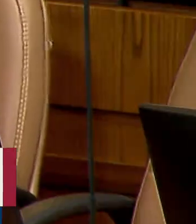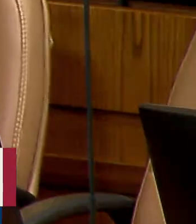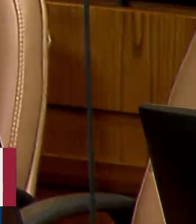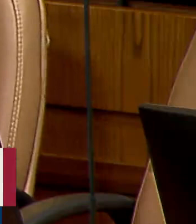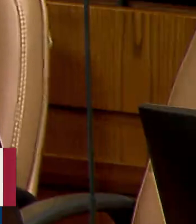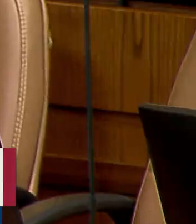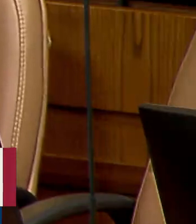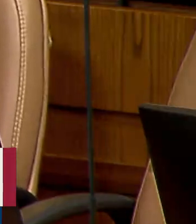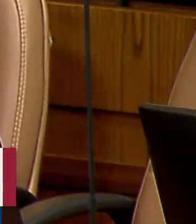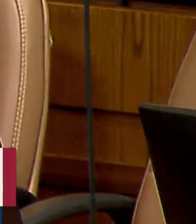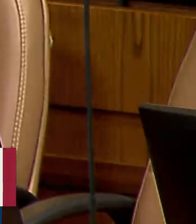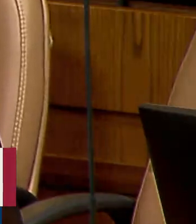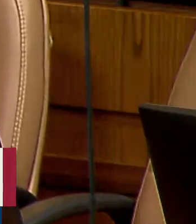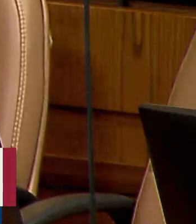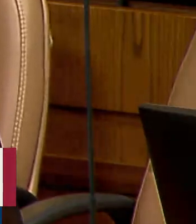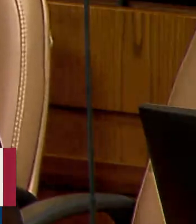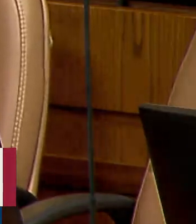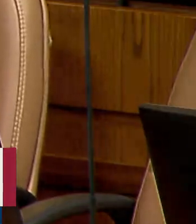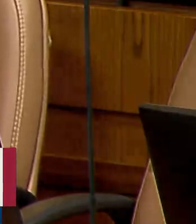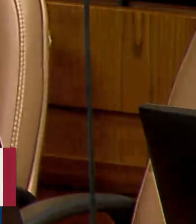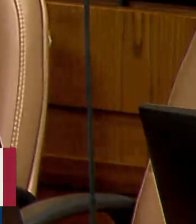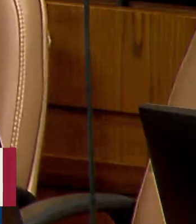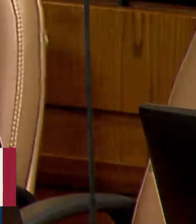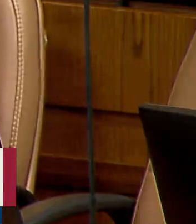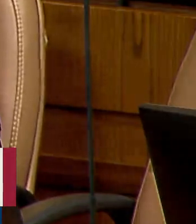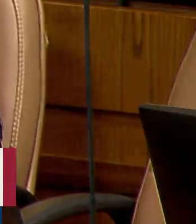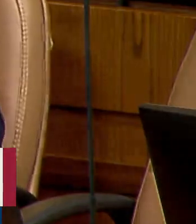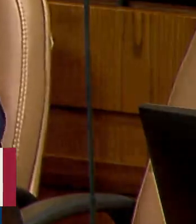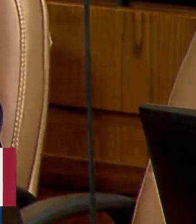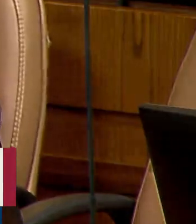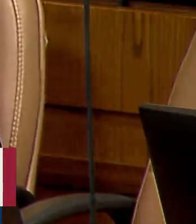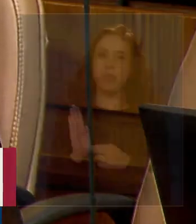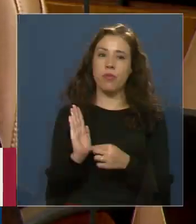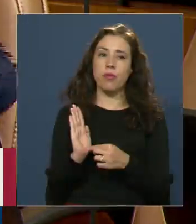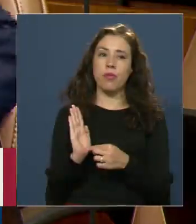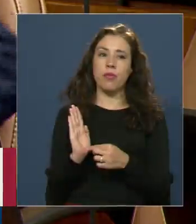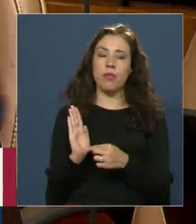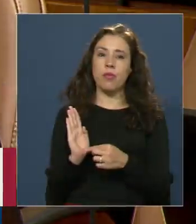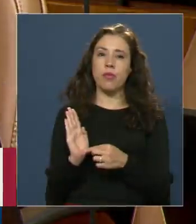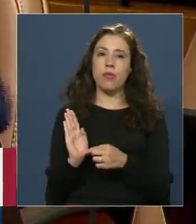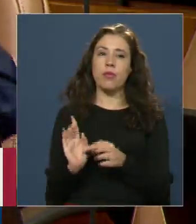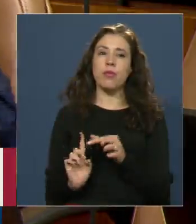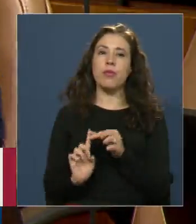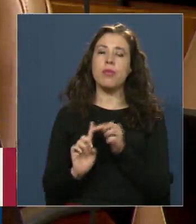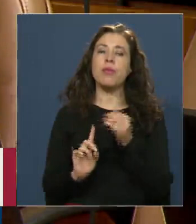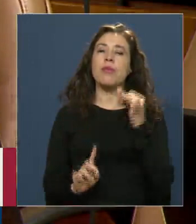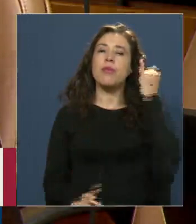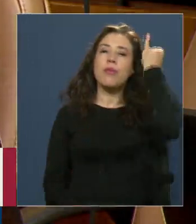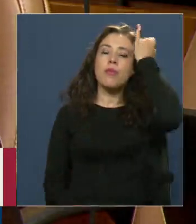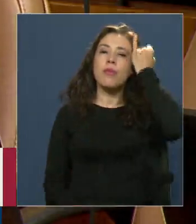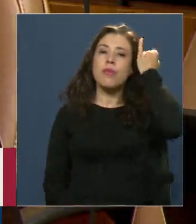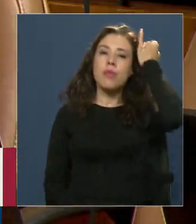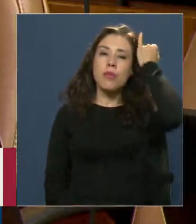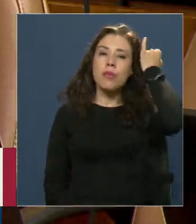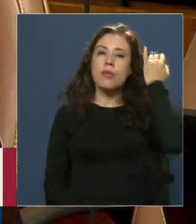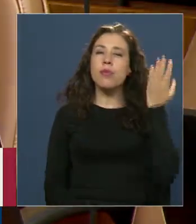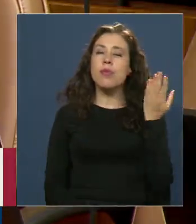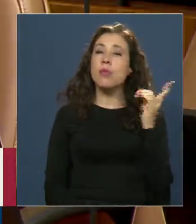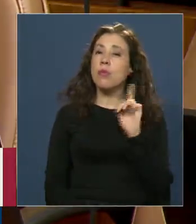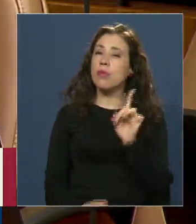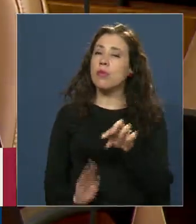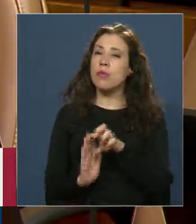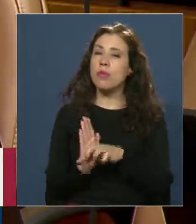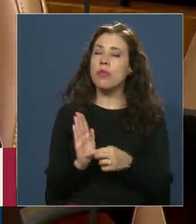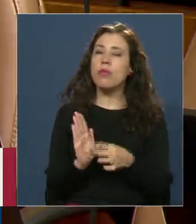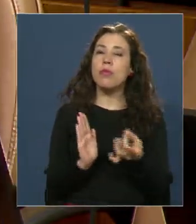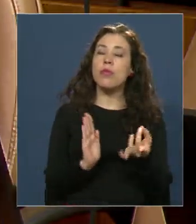Gracias, presidenta. Este es un proyecto fundamentalmente ideológico. No es un proyecto